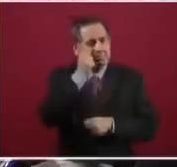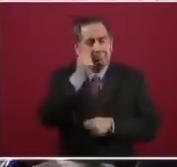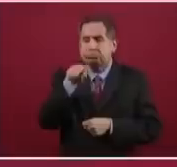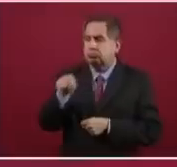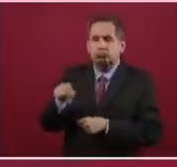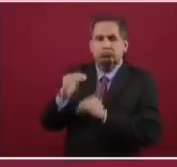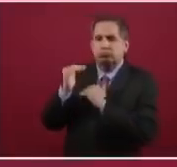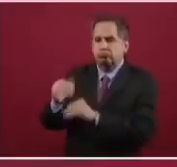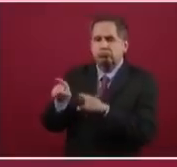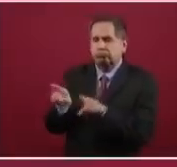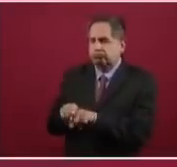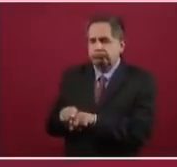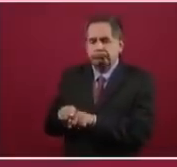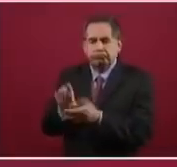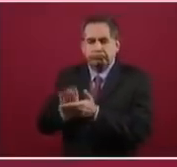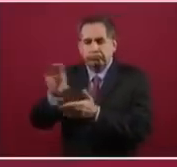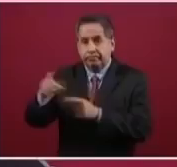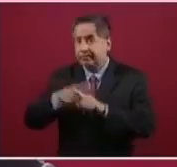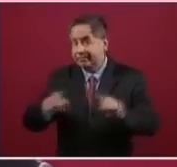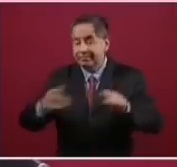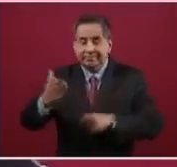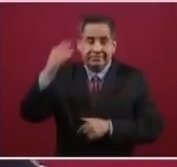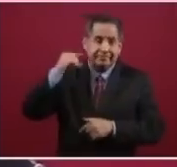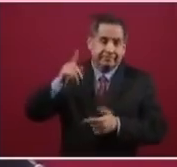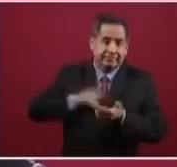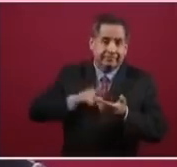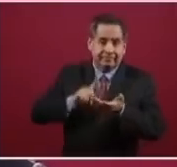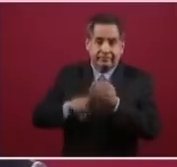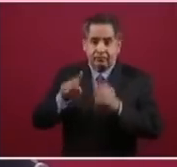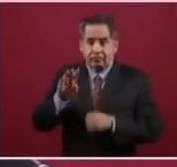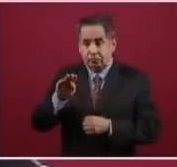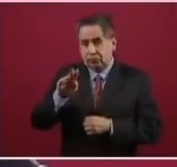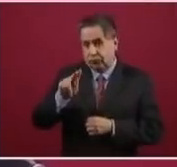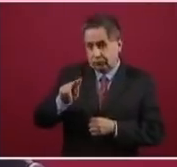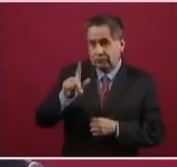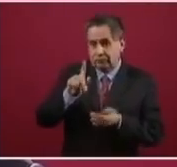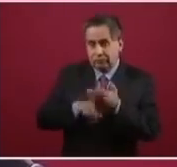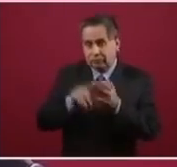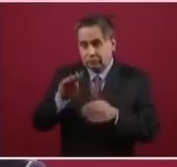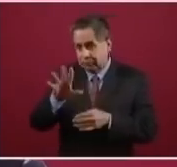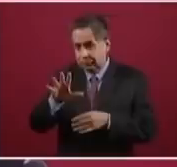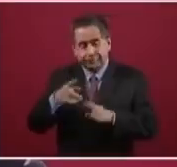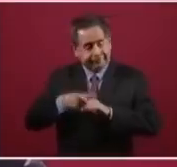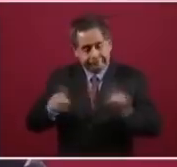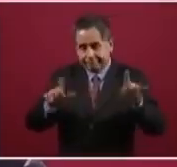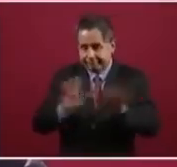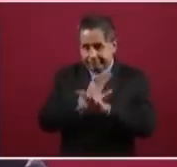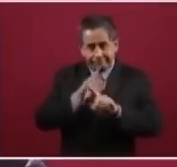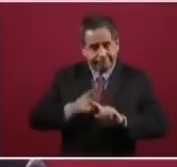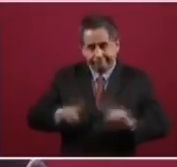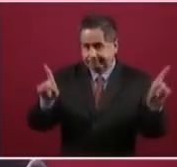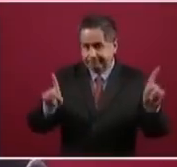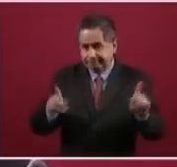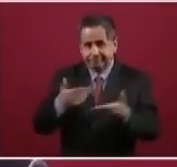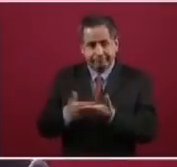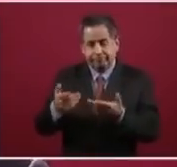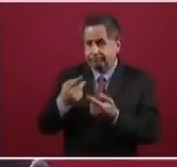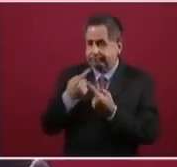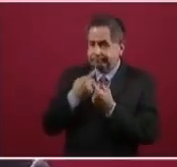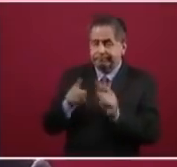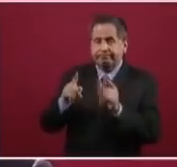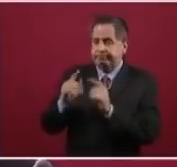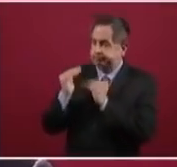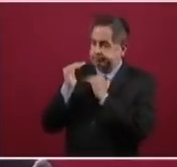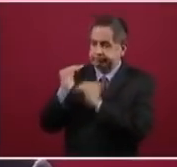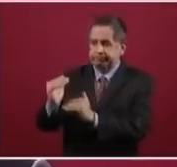acotados no fue así en los 80s y no fue así en el año 95 pero esto ha venido cambiando de manera de manera